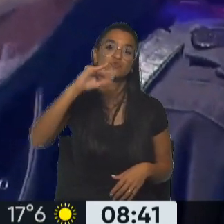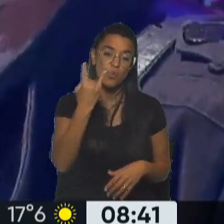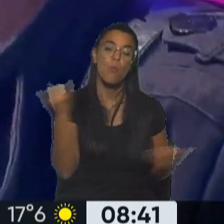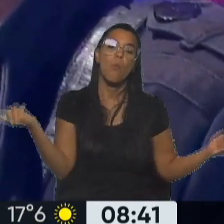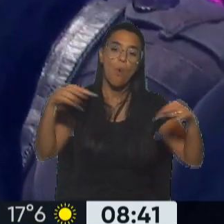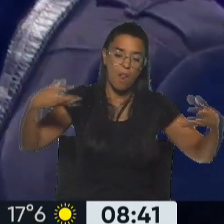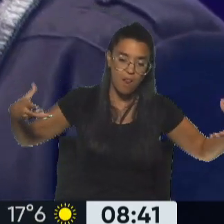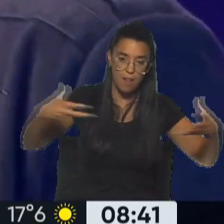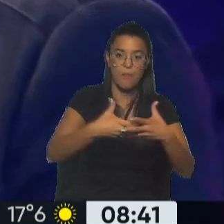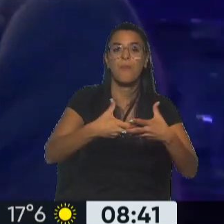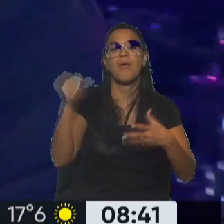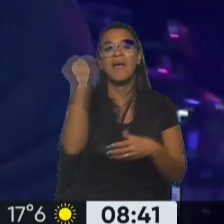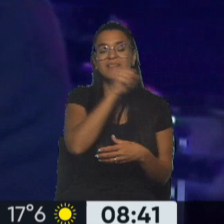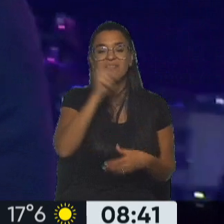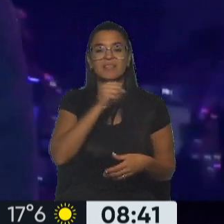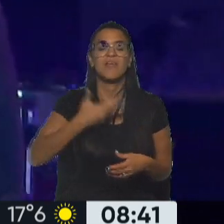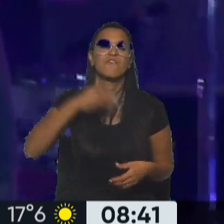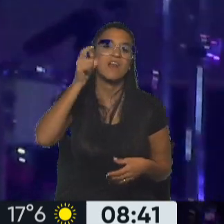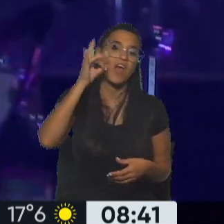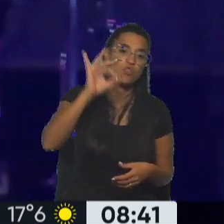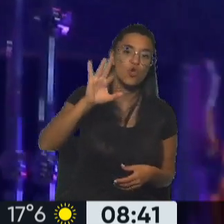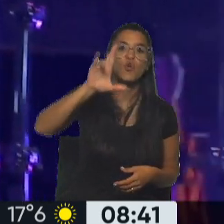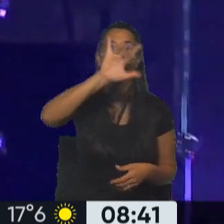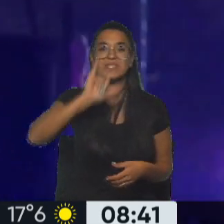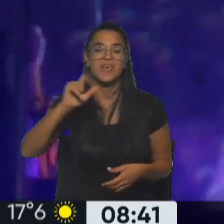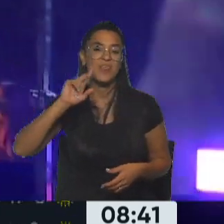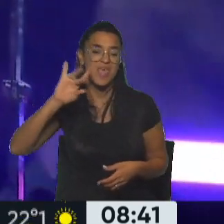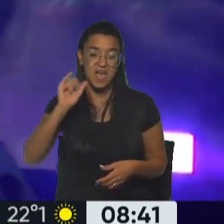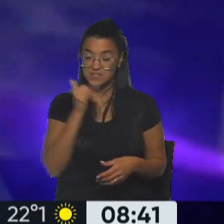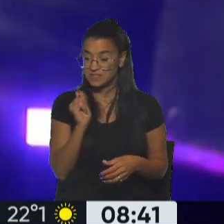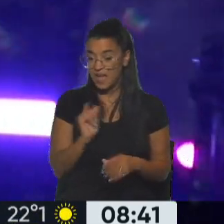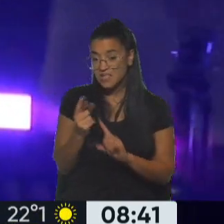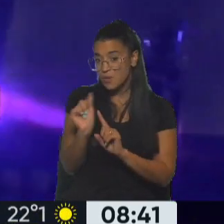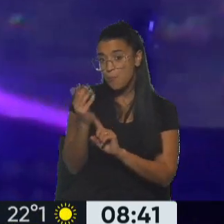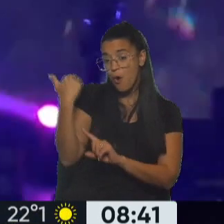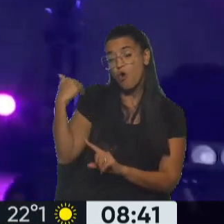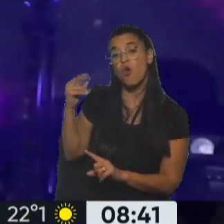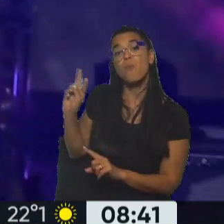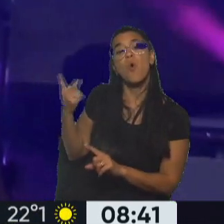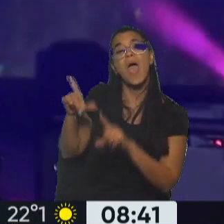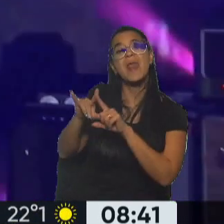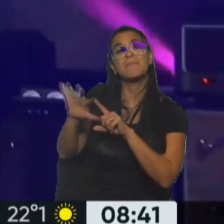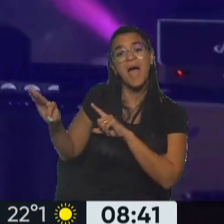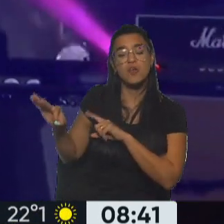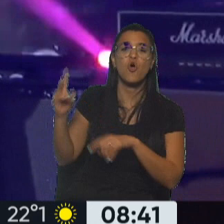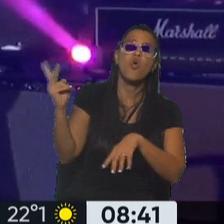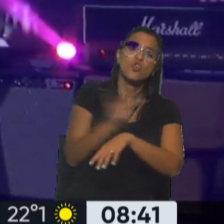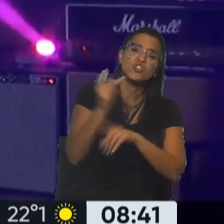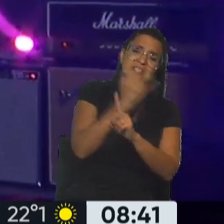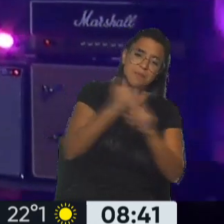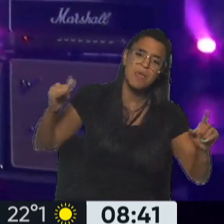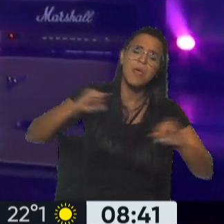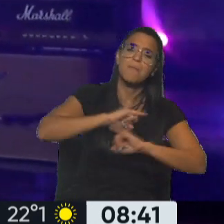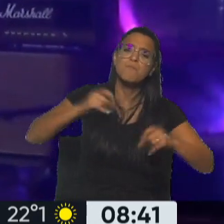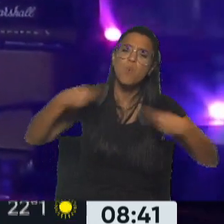de Fernando Ruiz Díaz, por supuesto, tuvo un gran homenaje a su hermano. Había muerto recientemente Gabriel Ruiz Díaz. 2 horas y media para revivir su